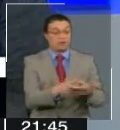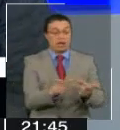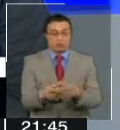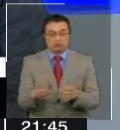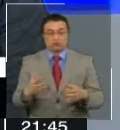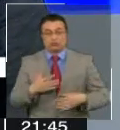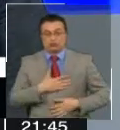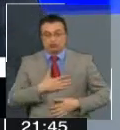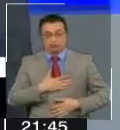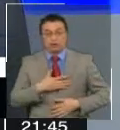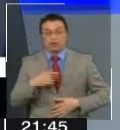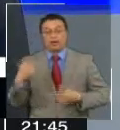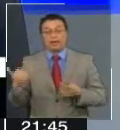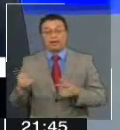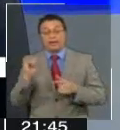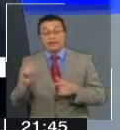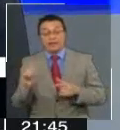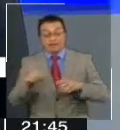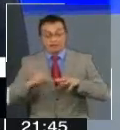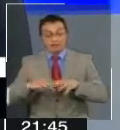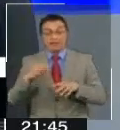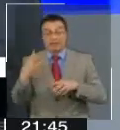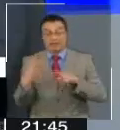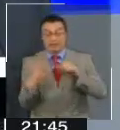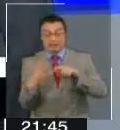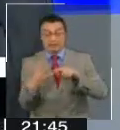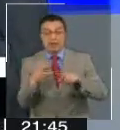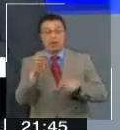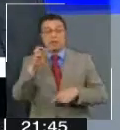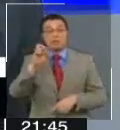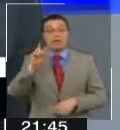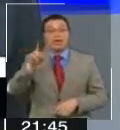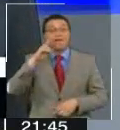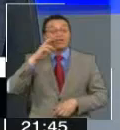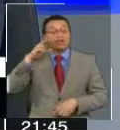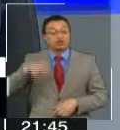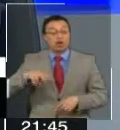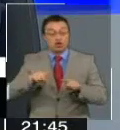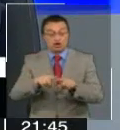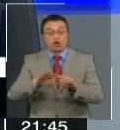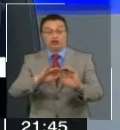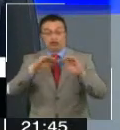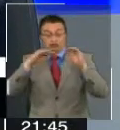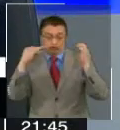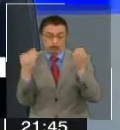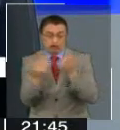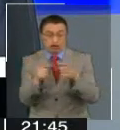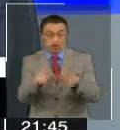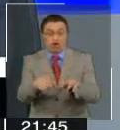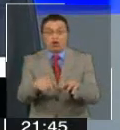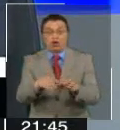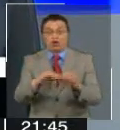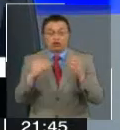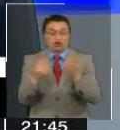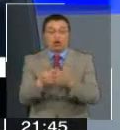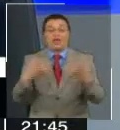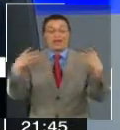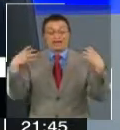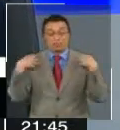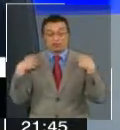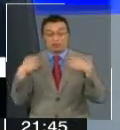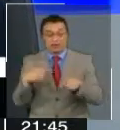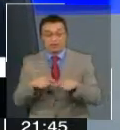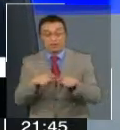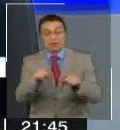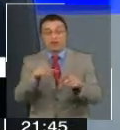la subjefa. Y el área de previsión, que era de entera no voy a decir responsabilidad, pero